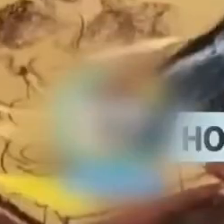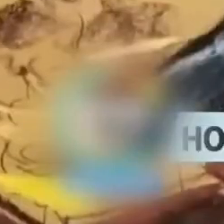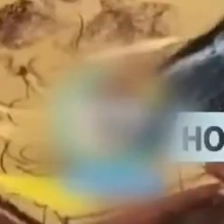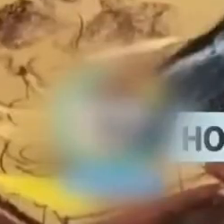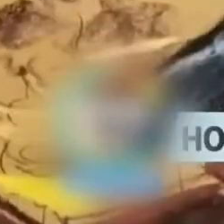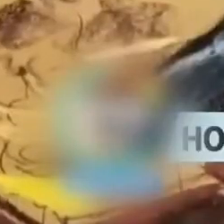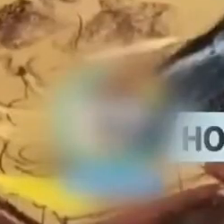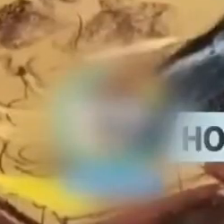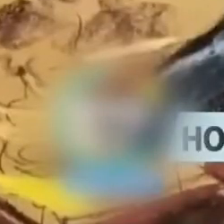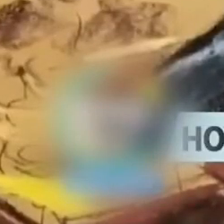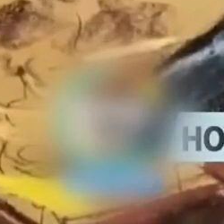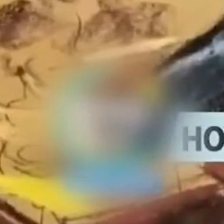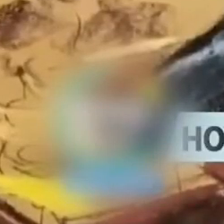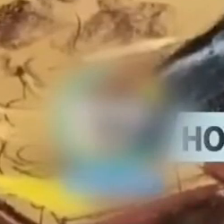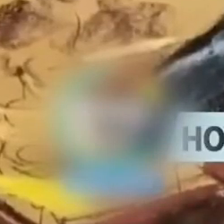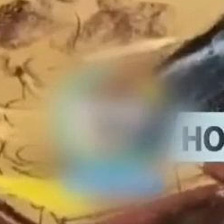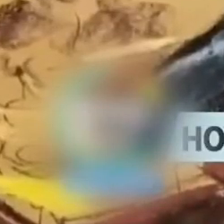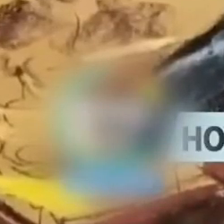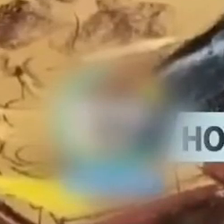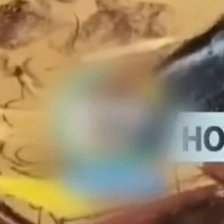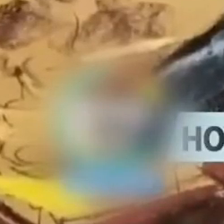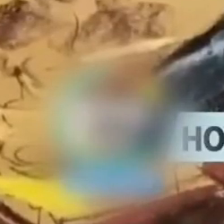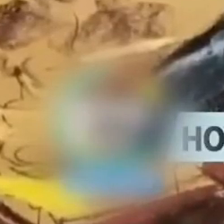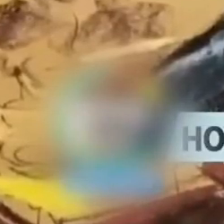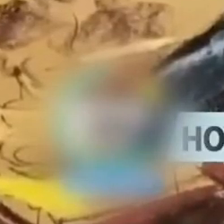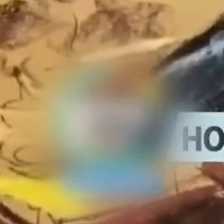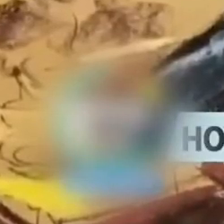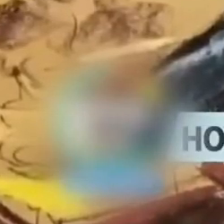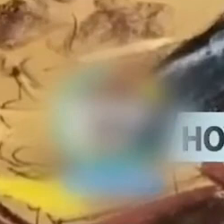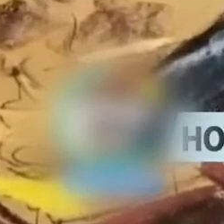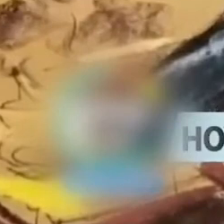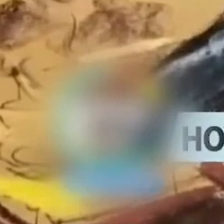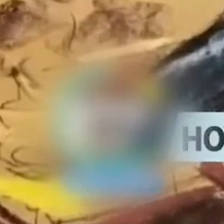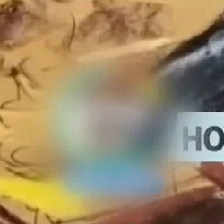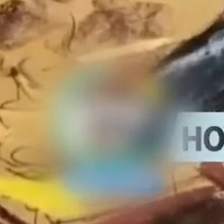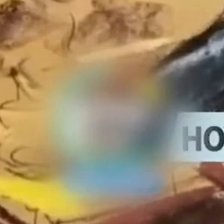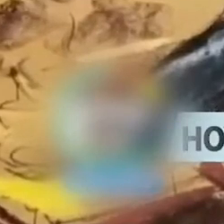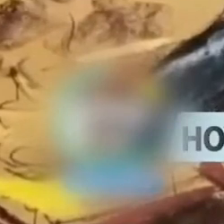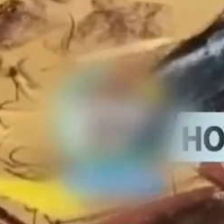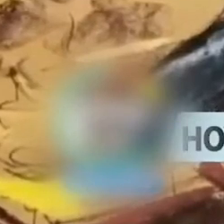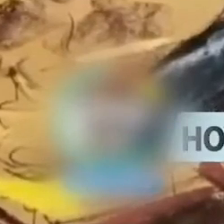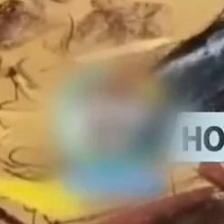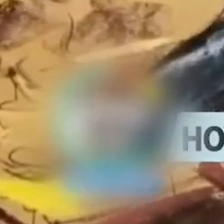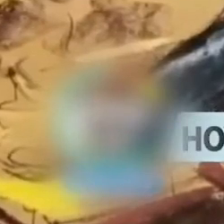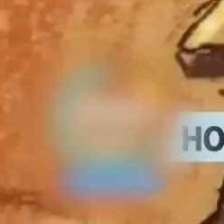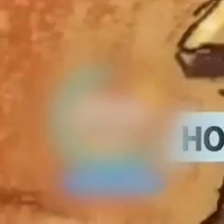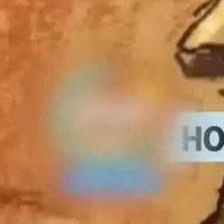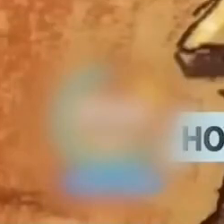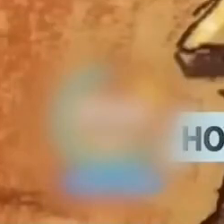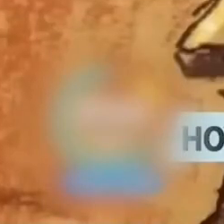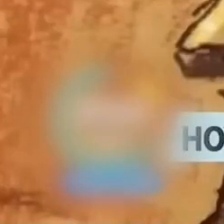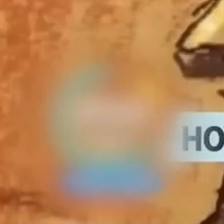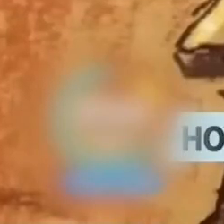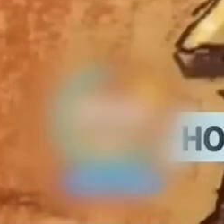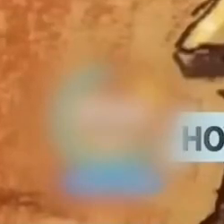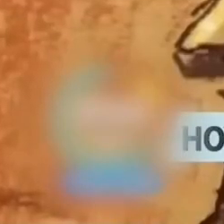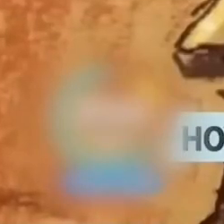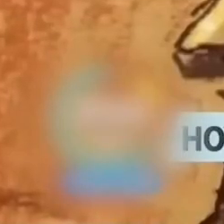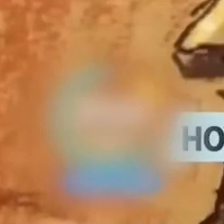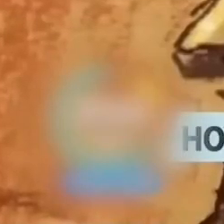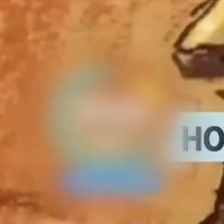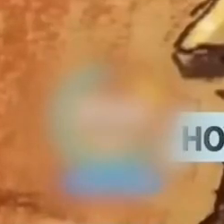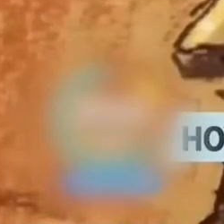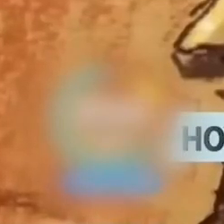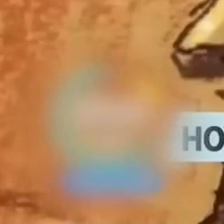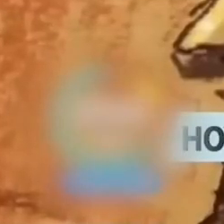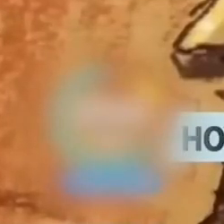las declaraciones de Tirso Martínez, el futbolista, por tratarse de rumores. El juez reconvino a la Fiscalía por perder el tiempo de